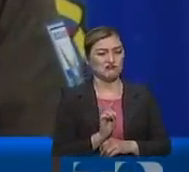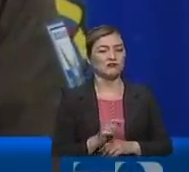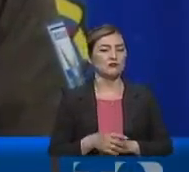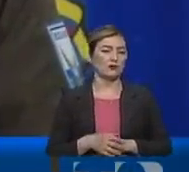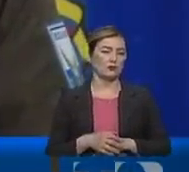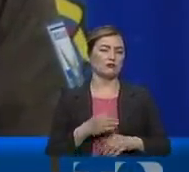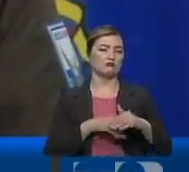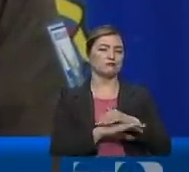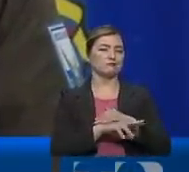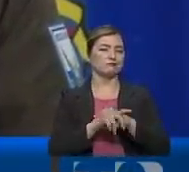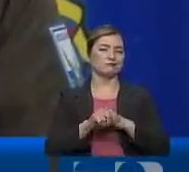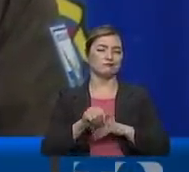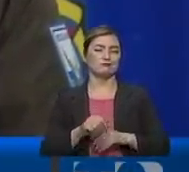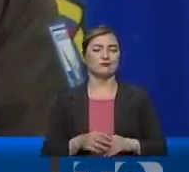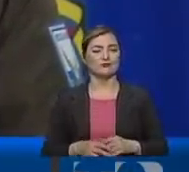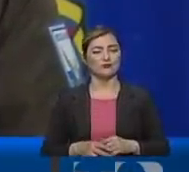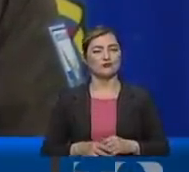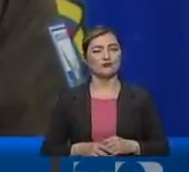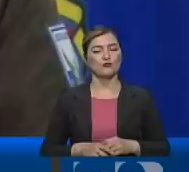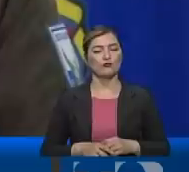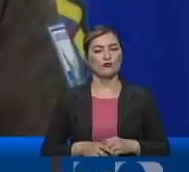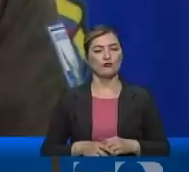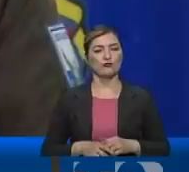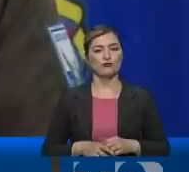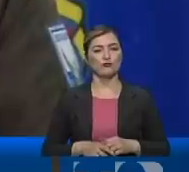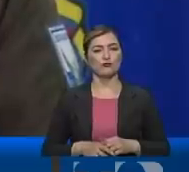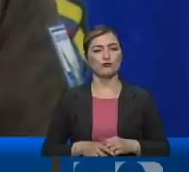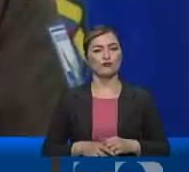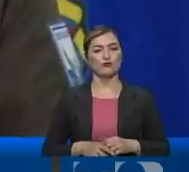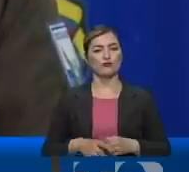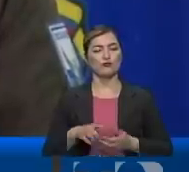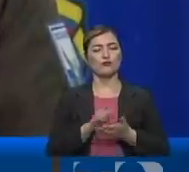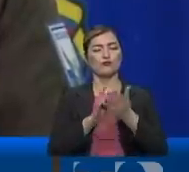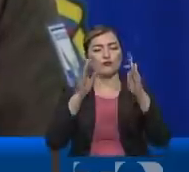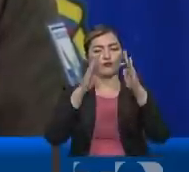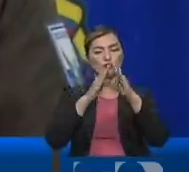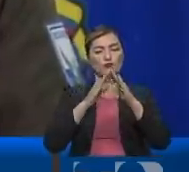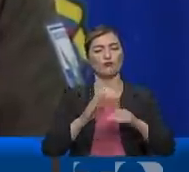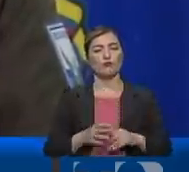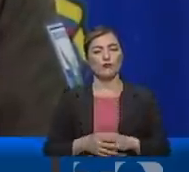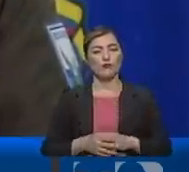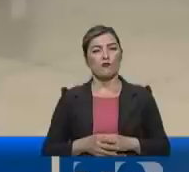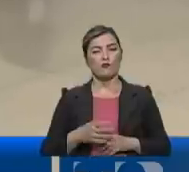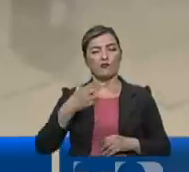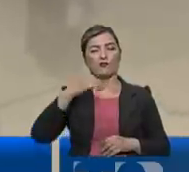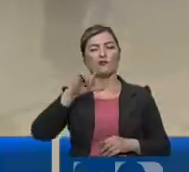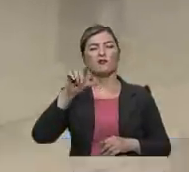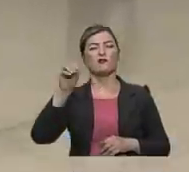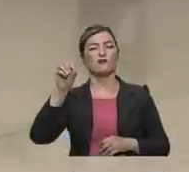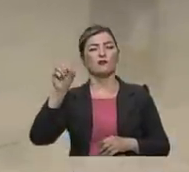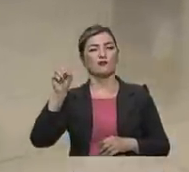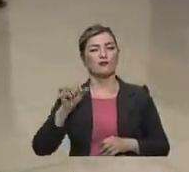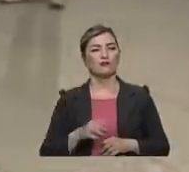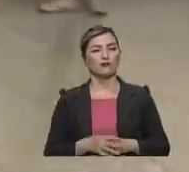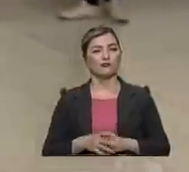grupo delictivo se dedica a robar domicilios en el sector en el distrito de Tumbaco y en el distrito del Valle de los Chillos.